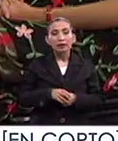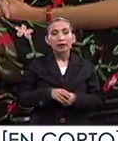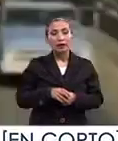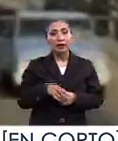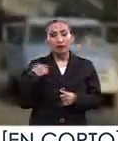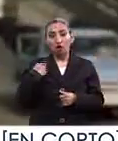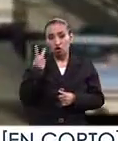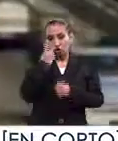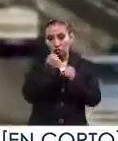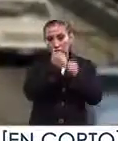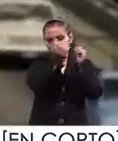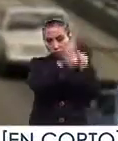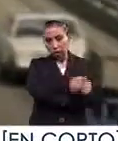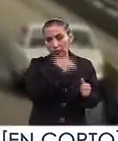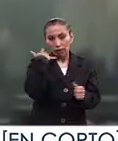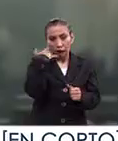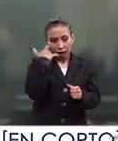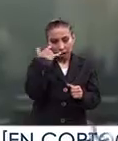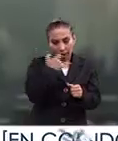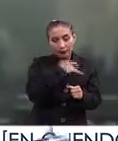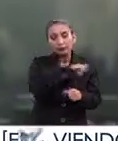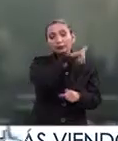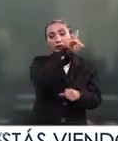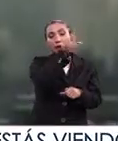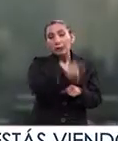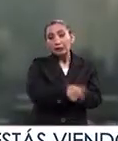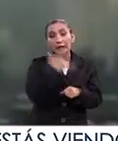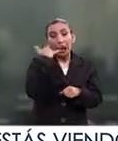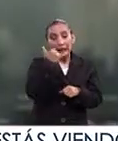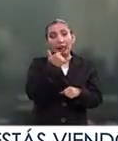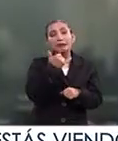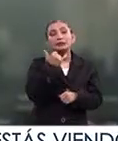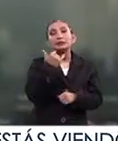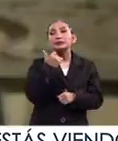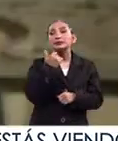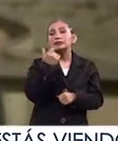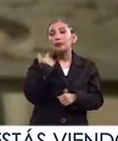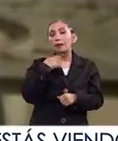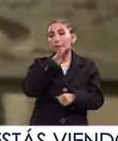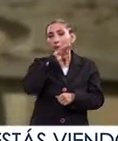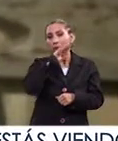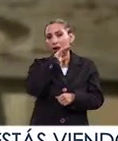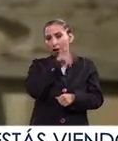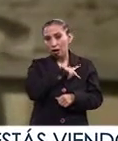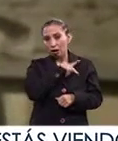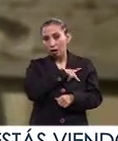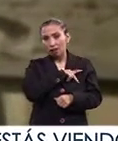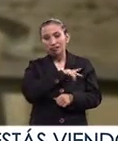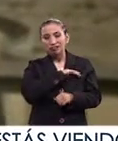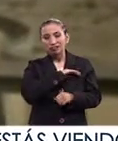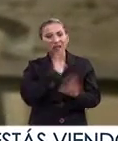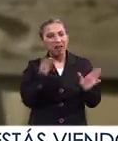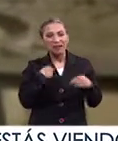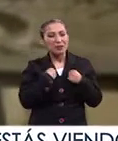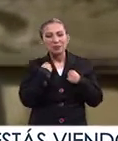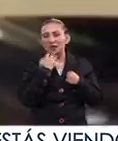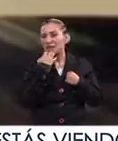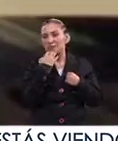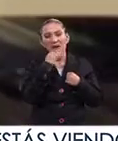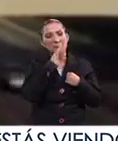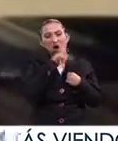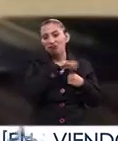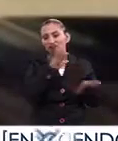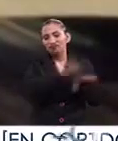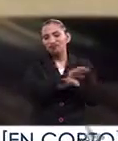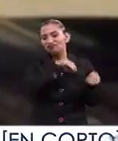Y estuve 2 años en Los Ángeles, y después de Los Ángeles, mi madre ya no quiso vivir en Tepic, nos llevó a